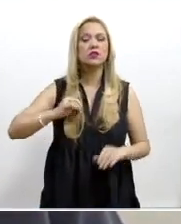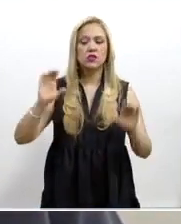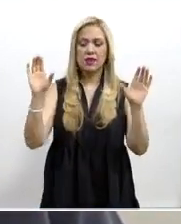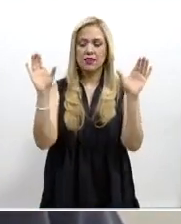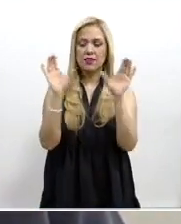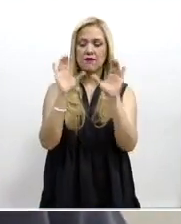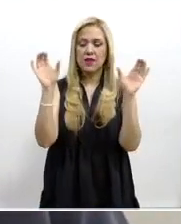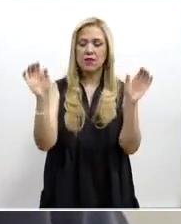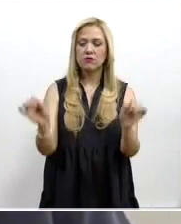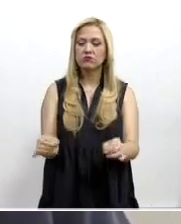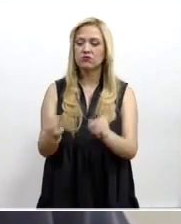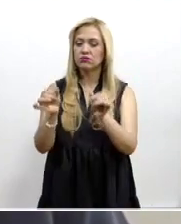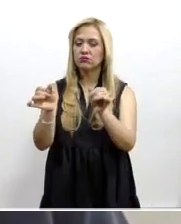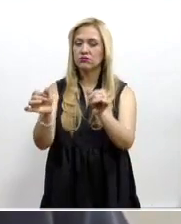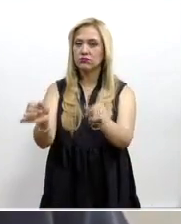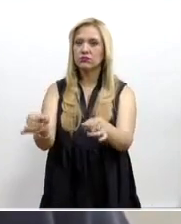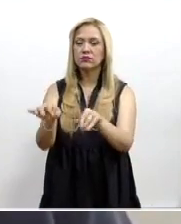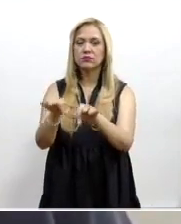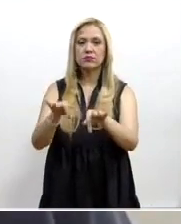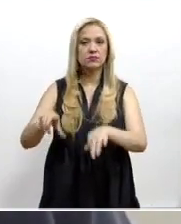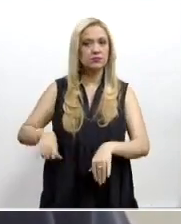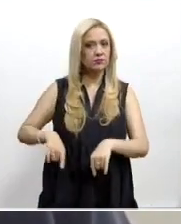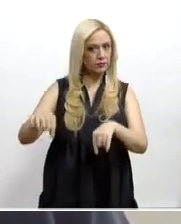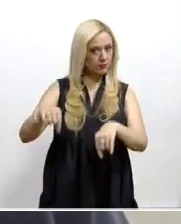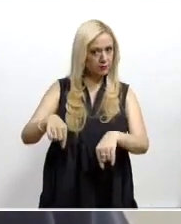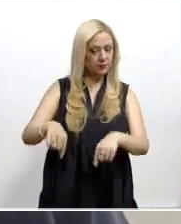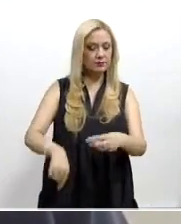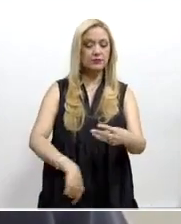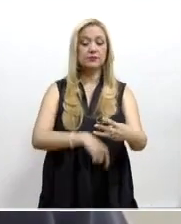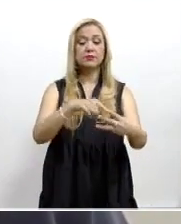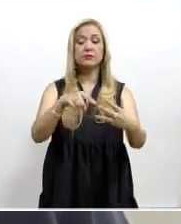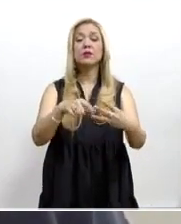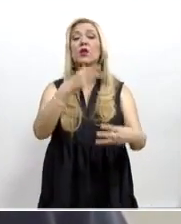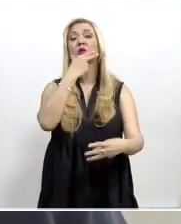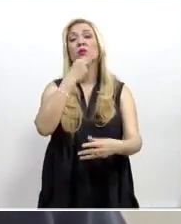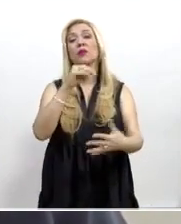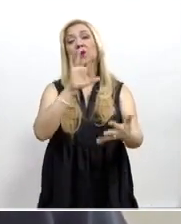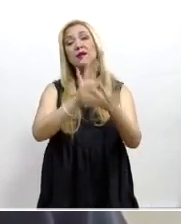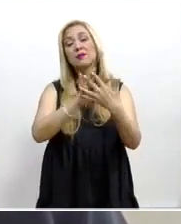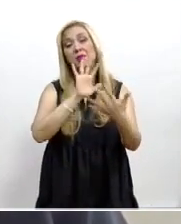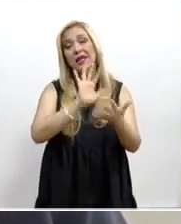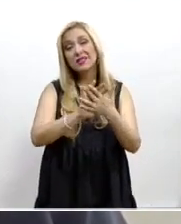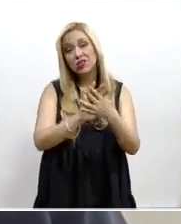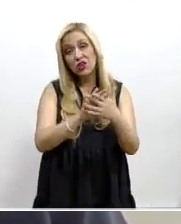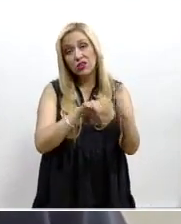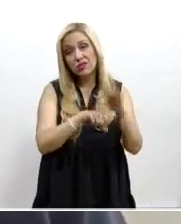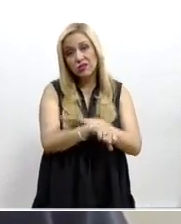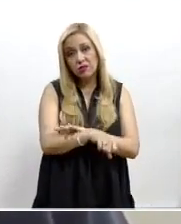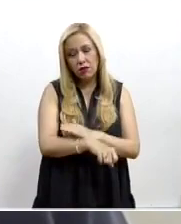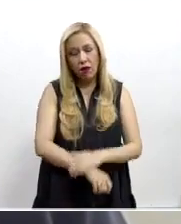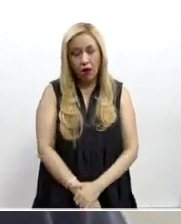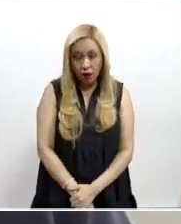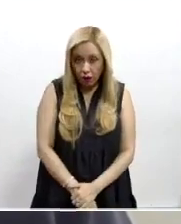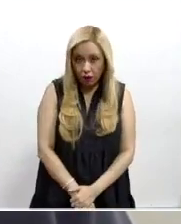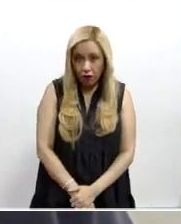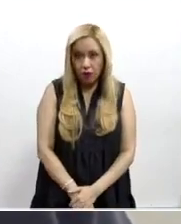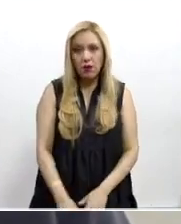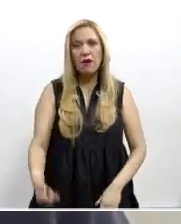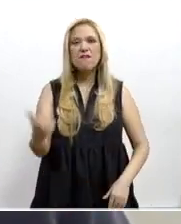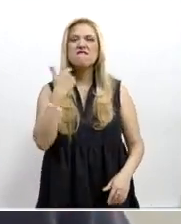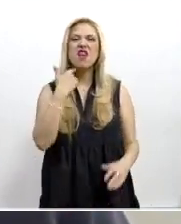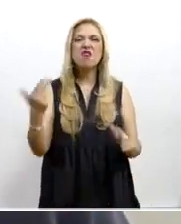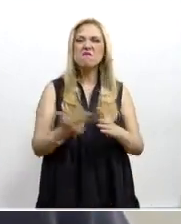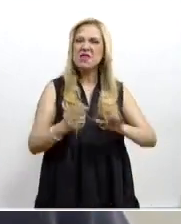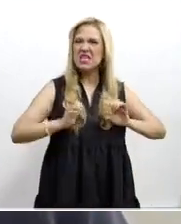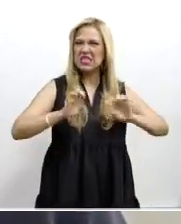los funcionarios públicos. Y el otro grupo importante son los hombres en prisión, porque lo que hemos descubierto es que tanto feminicidas,